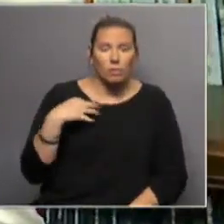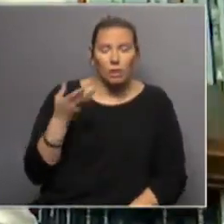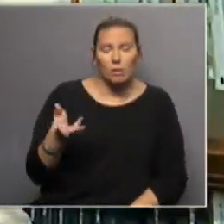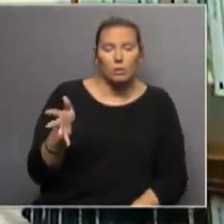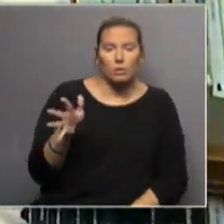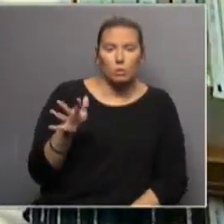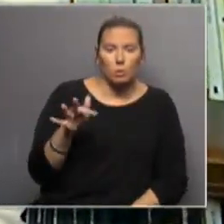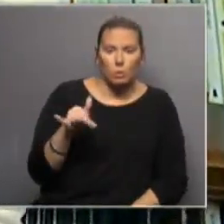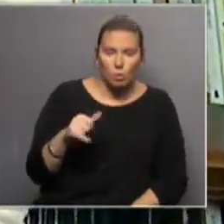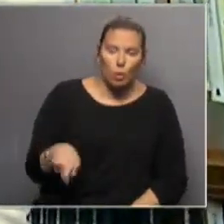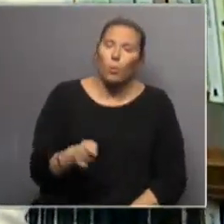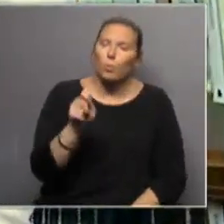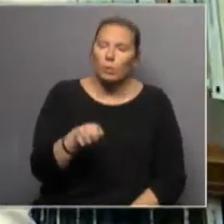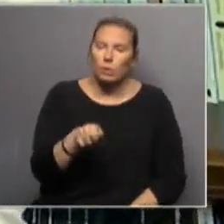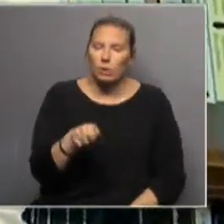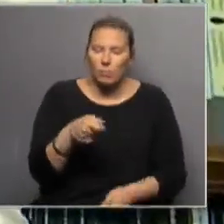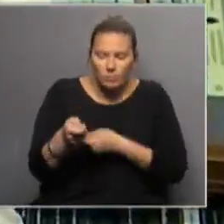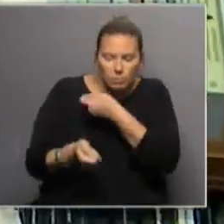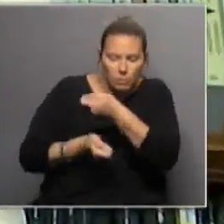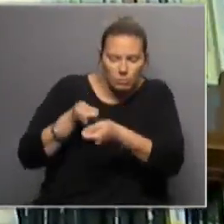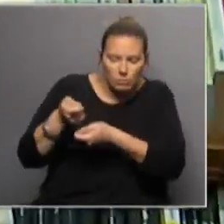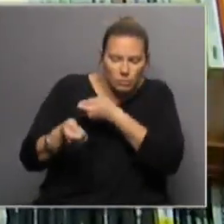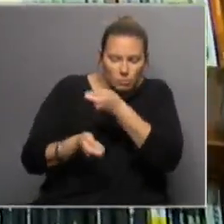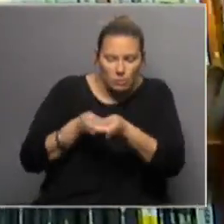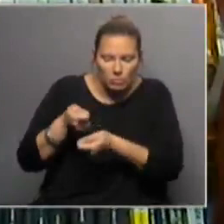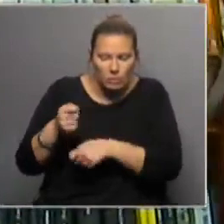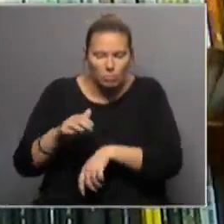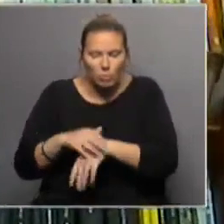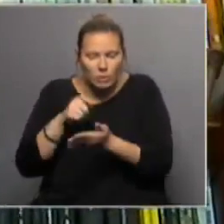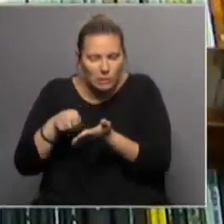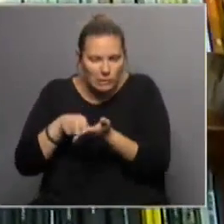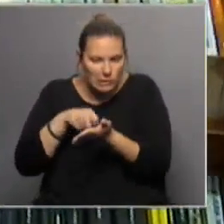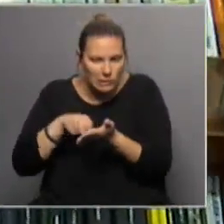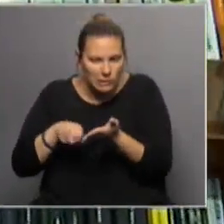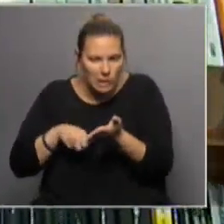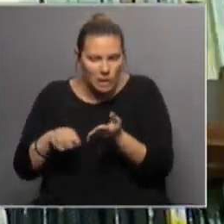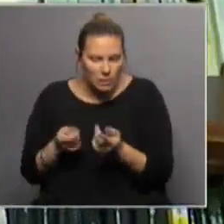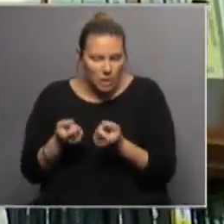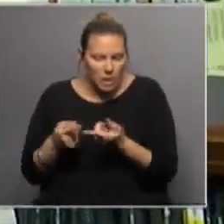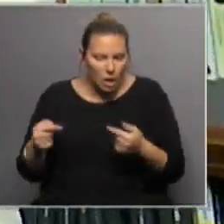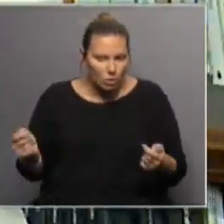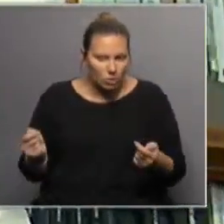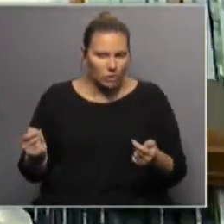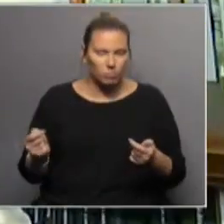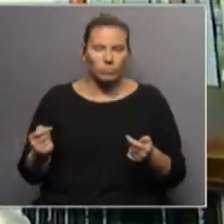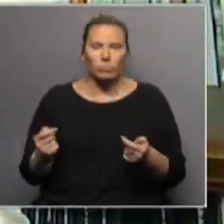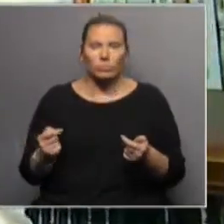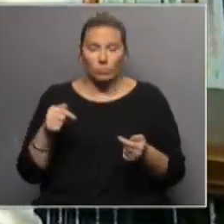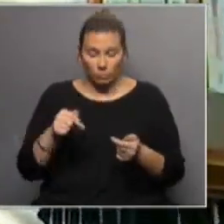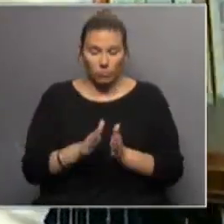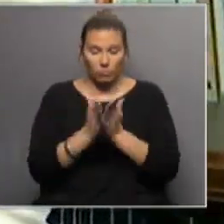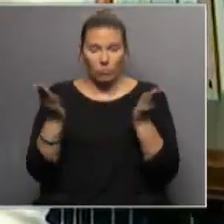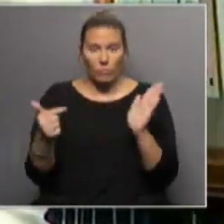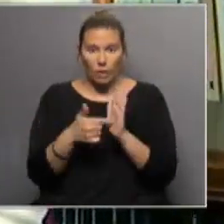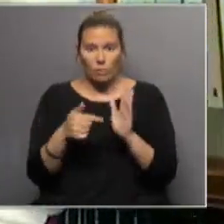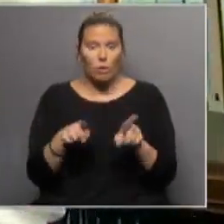cotidiana jurídica va alimentando la actividad literaria, o sea, la va nutriendo. nutriendo, ¿sí? De hecho, en este libro, como